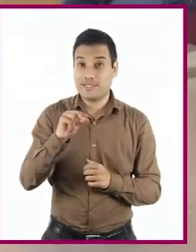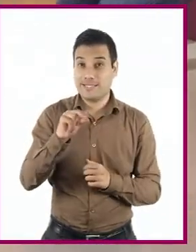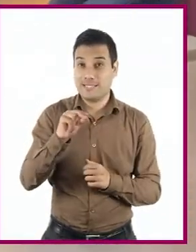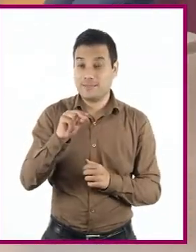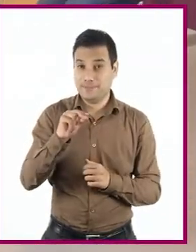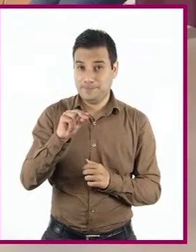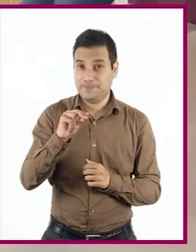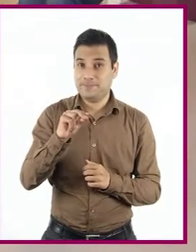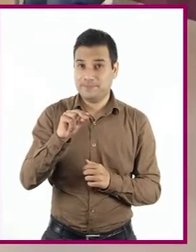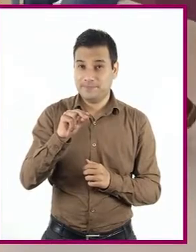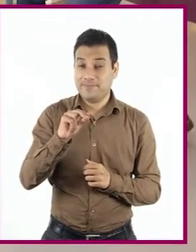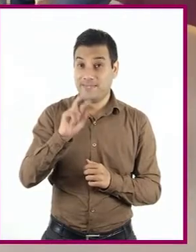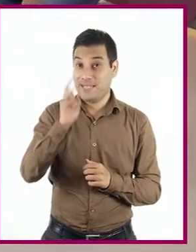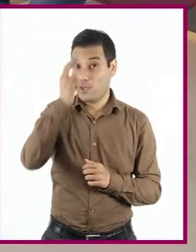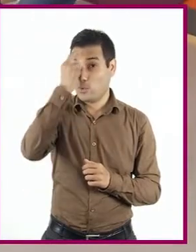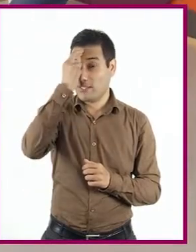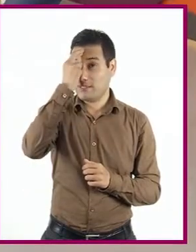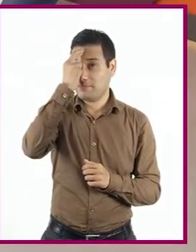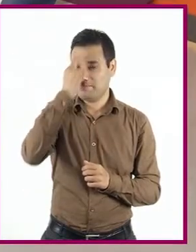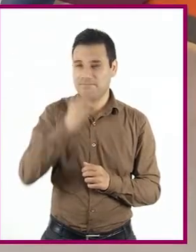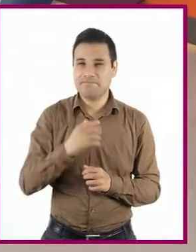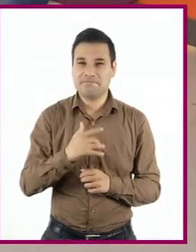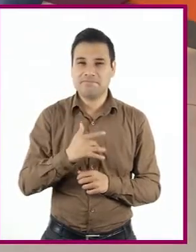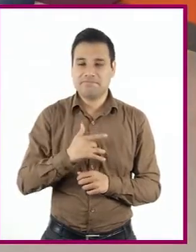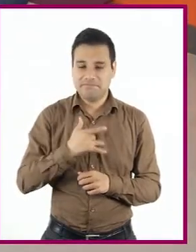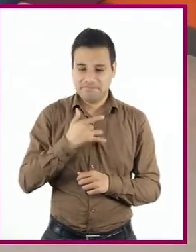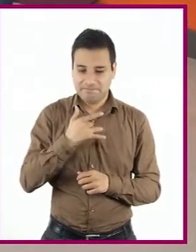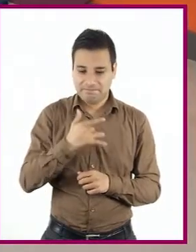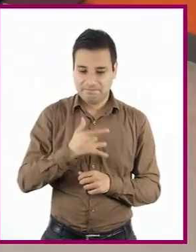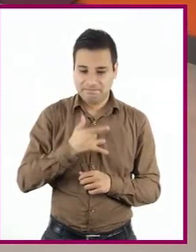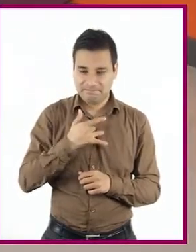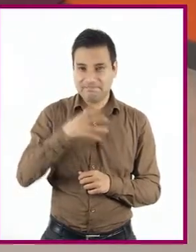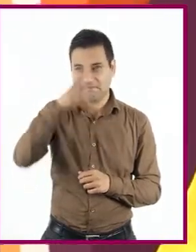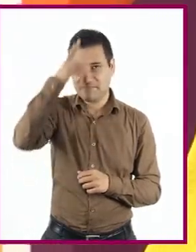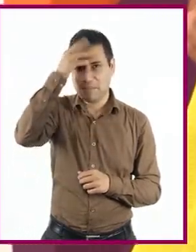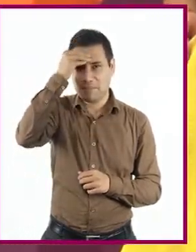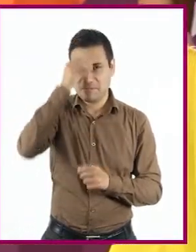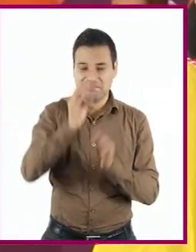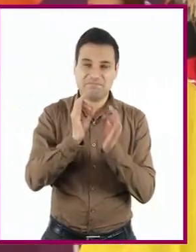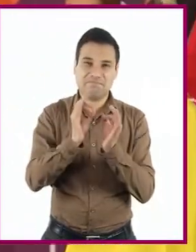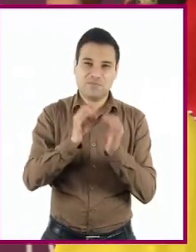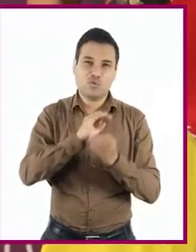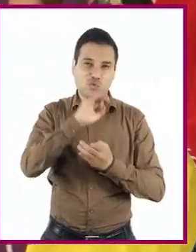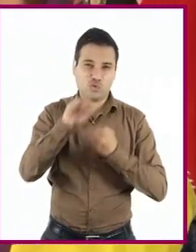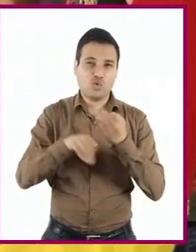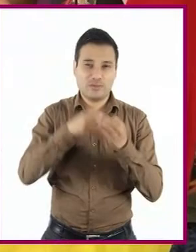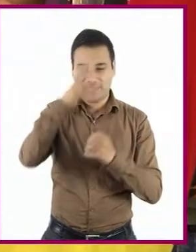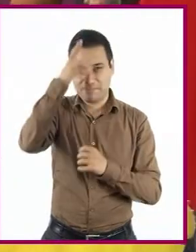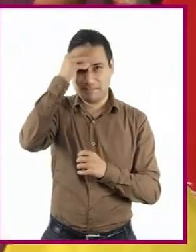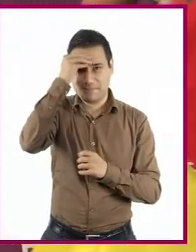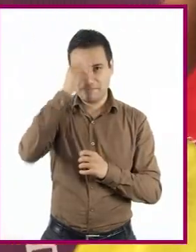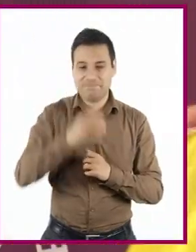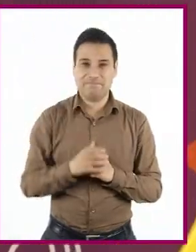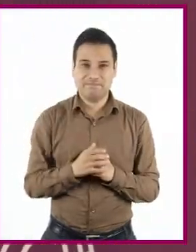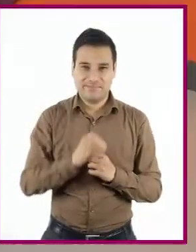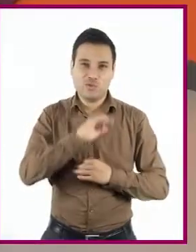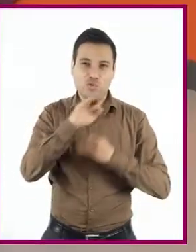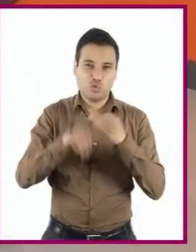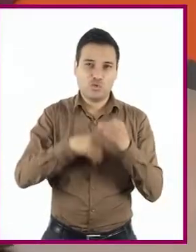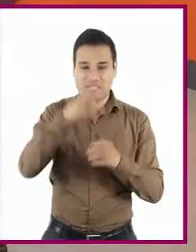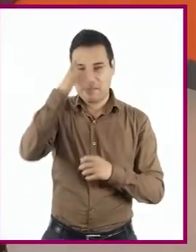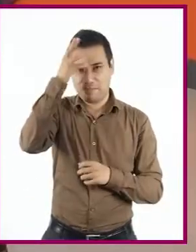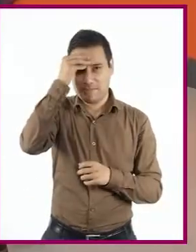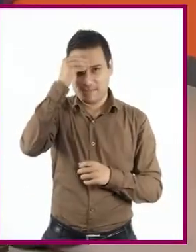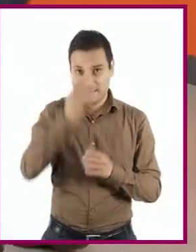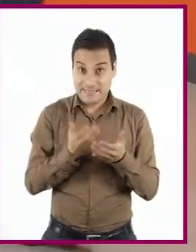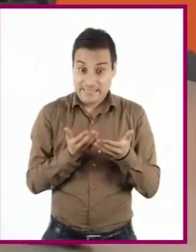recordar como una sensación de aprendizaje. Todos vamos a aprender. Todos vamos a aprender de este